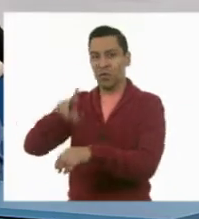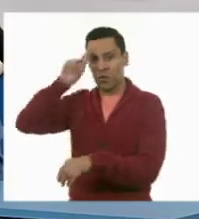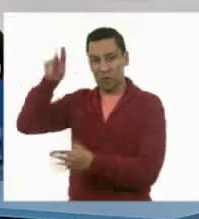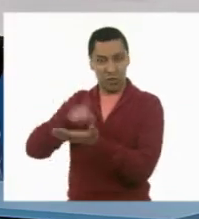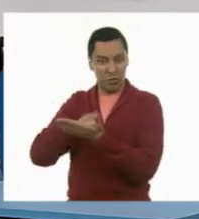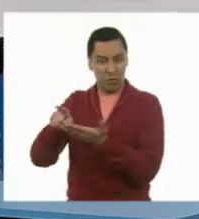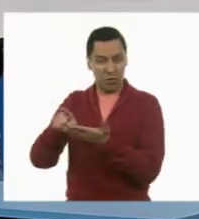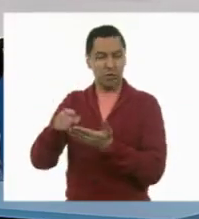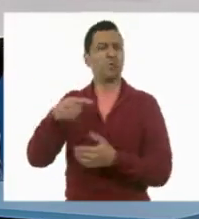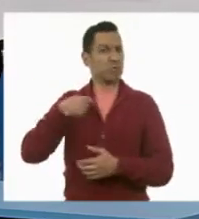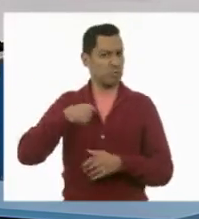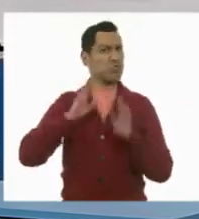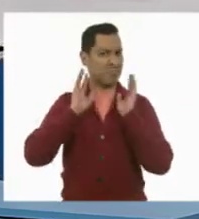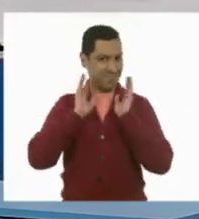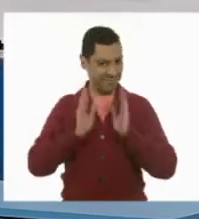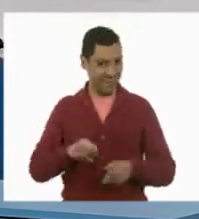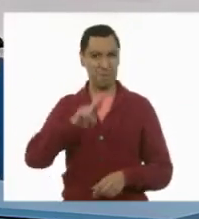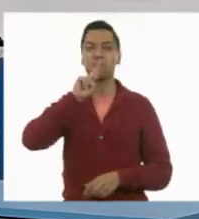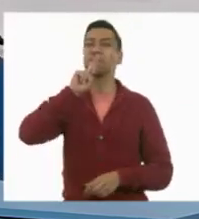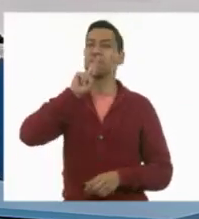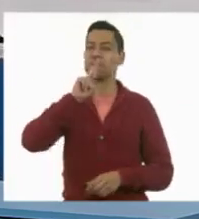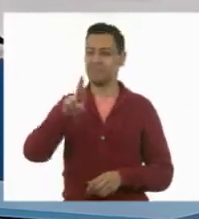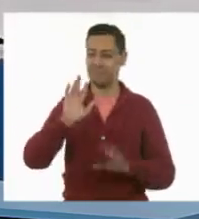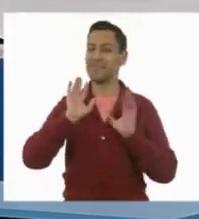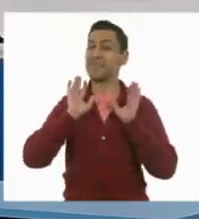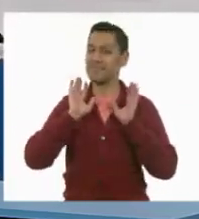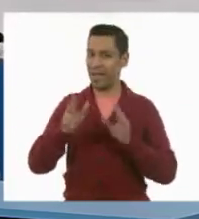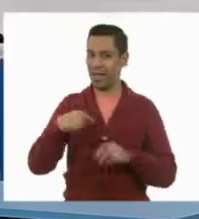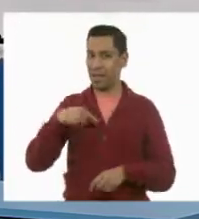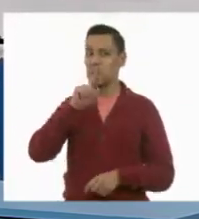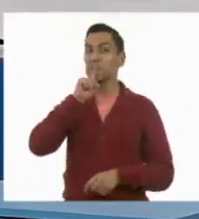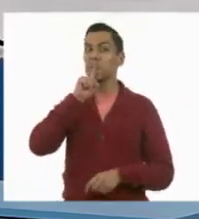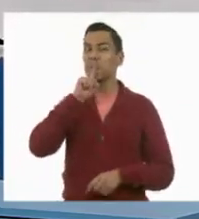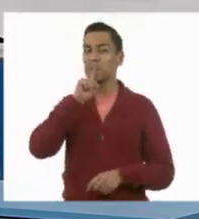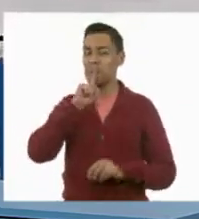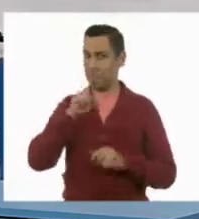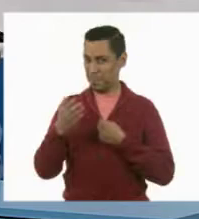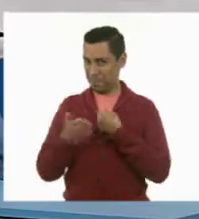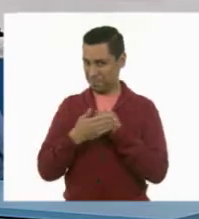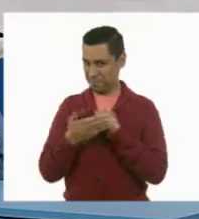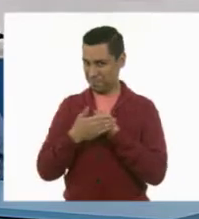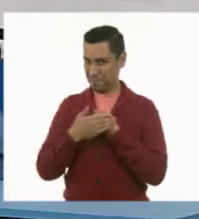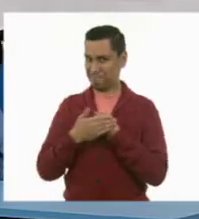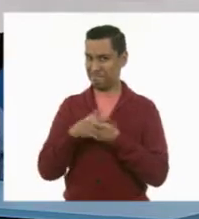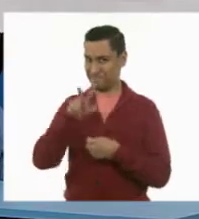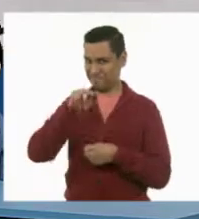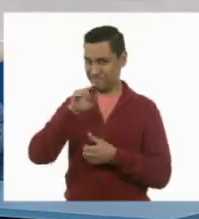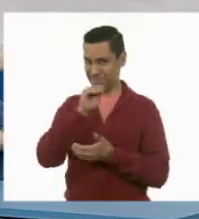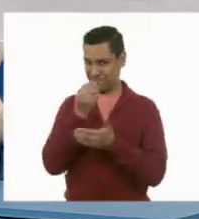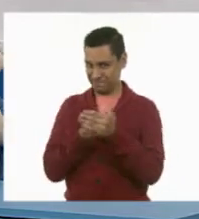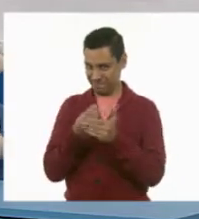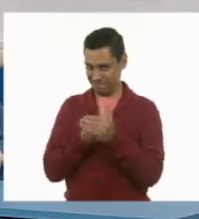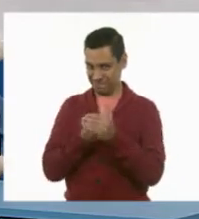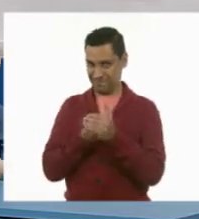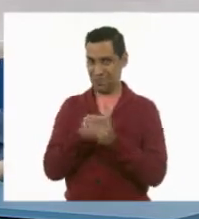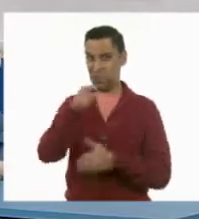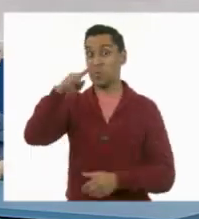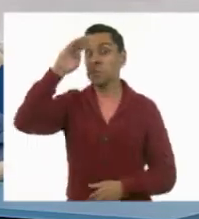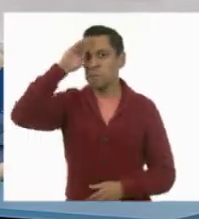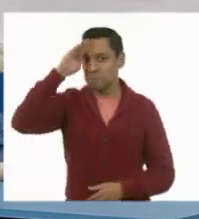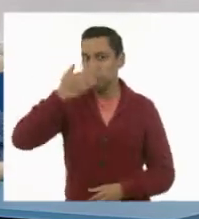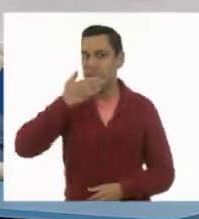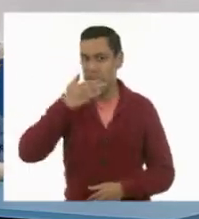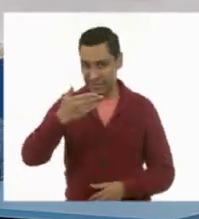yo ya tengo mi respuesta por ahí, pero no se las voy a decir hasta el próximo programa. Ustedes también piénsenlo bien, ¿eh? Sí, lo vamos a